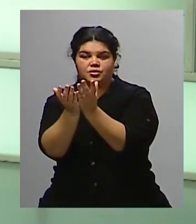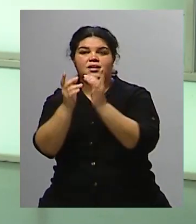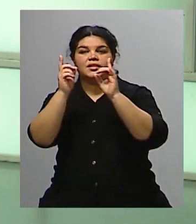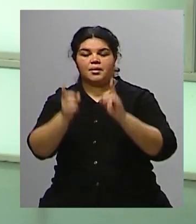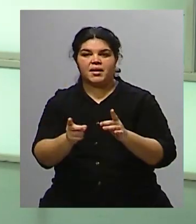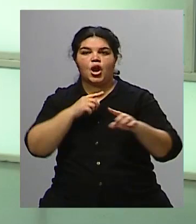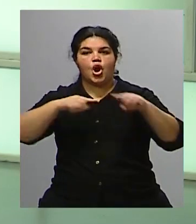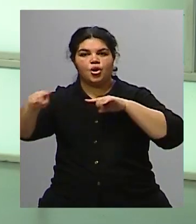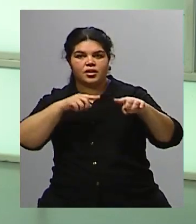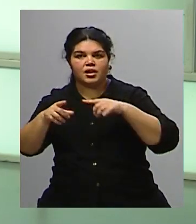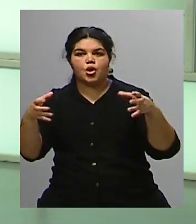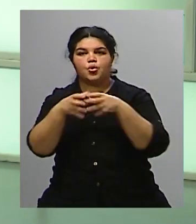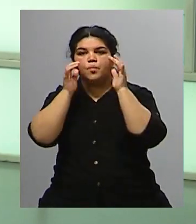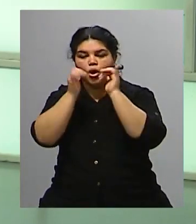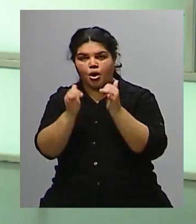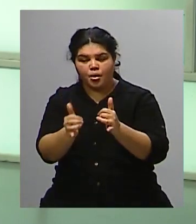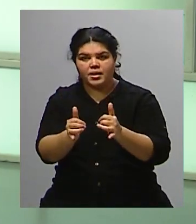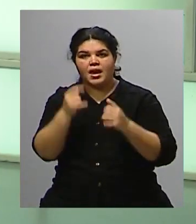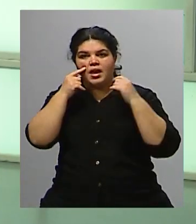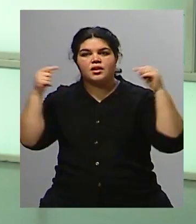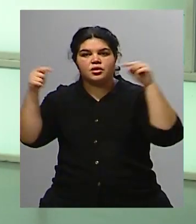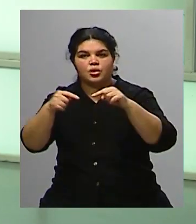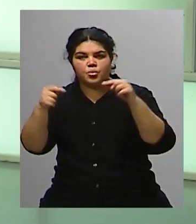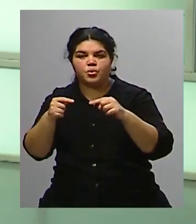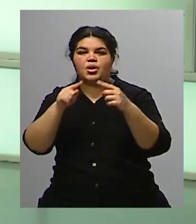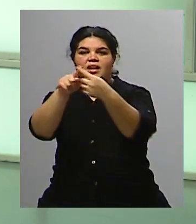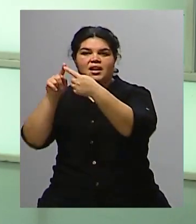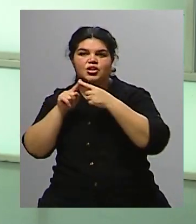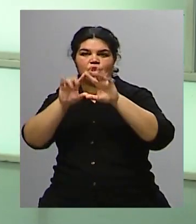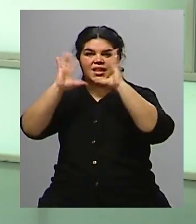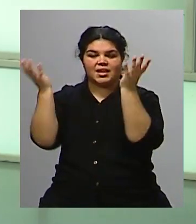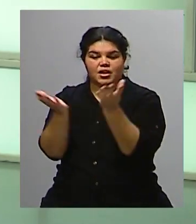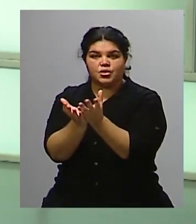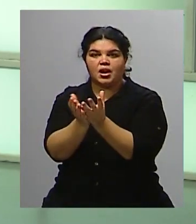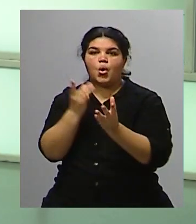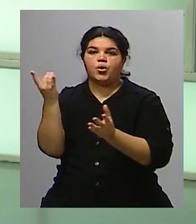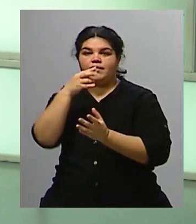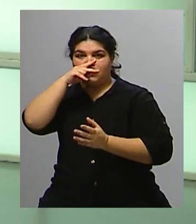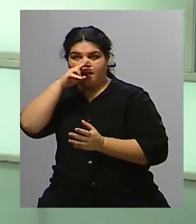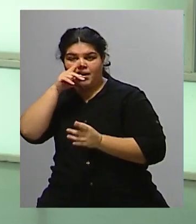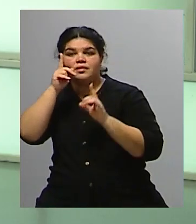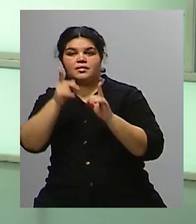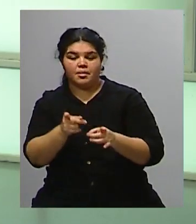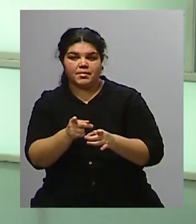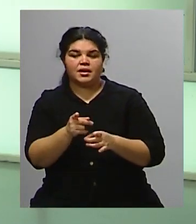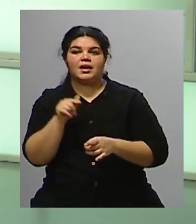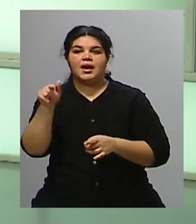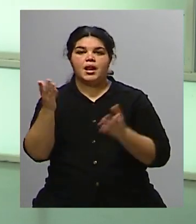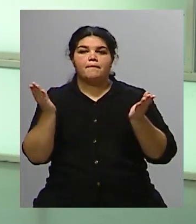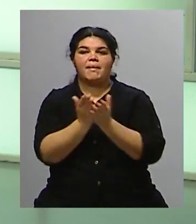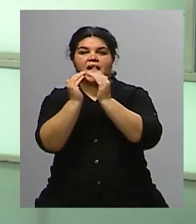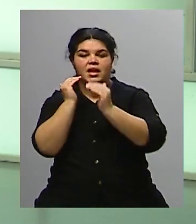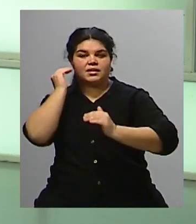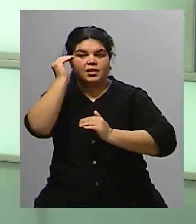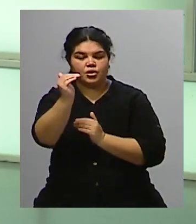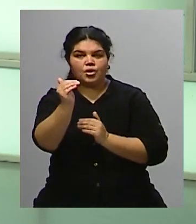del grupo de jóvenes, investigadores del Instituto de Relaciones Internacionales de la Universidad Nacional de La Plata y también maestrando e investigador